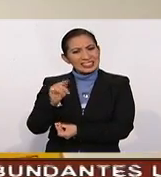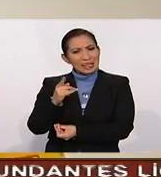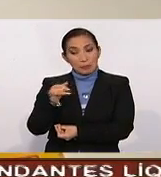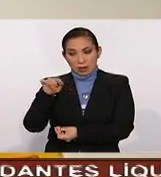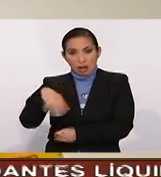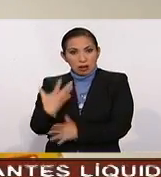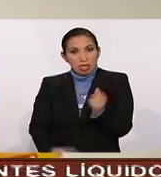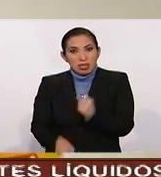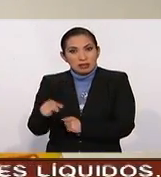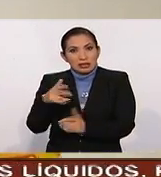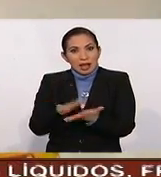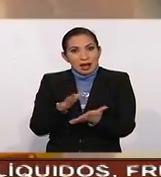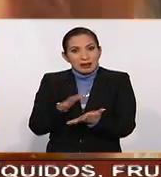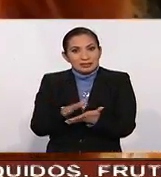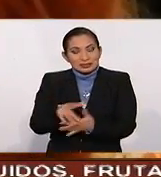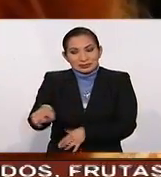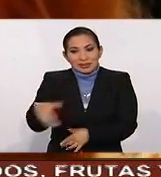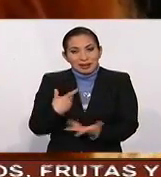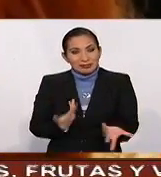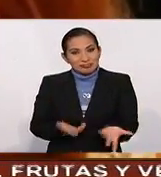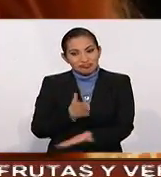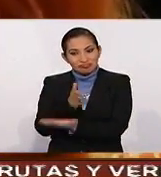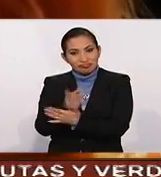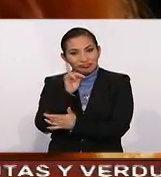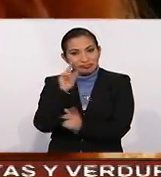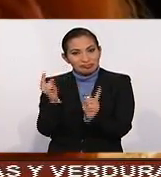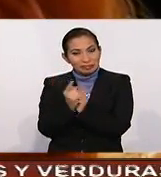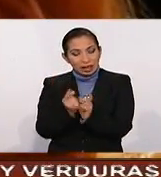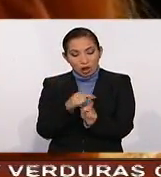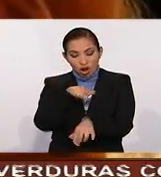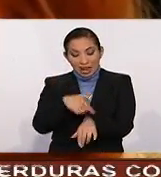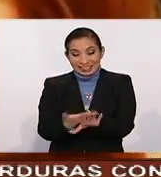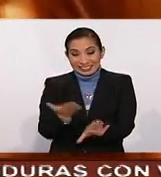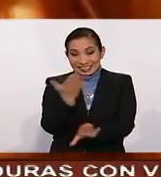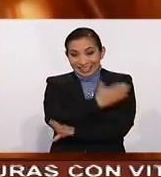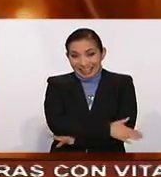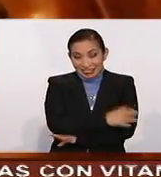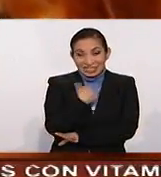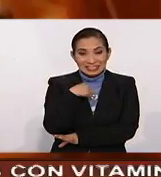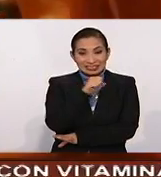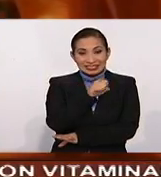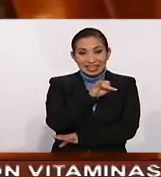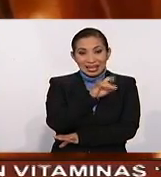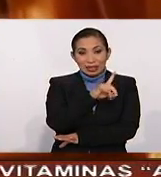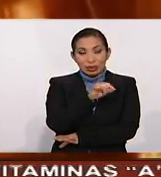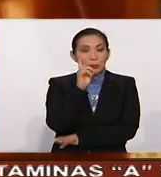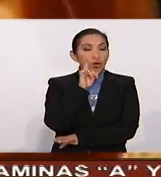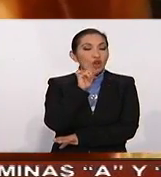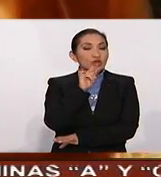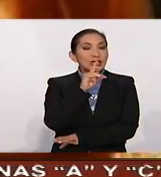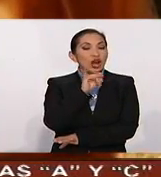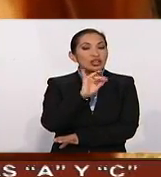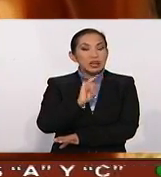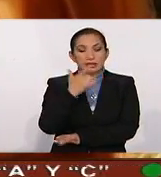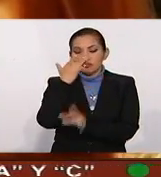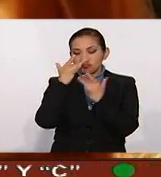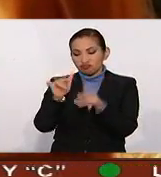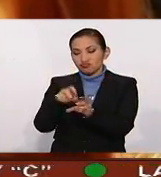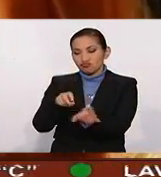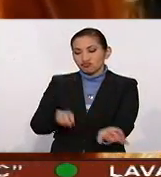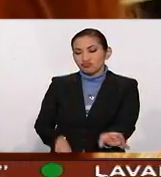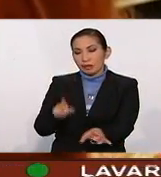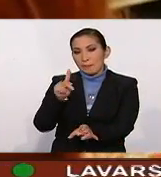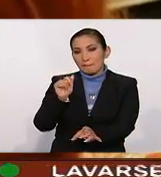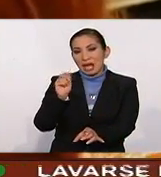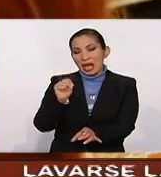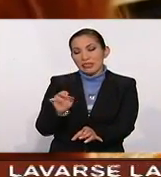se encontraba prófugo de la justicia. Por cierto, horas antes de ser llevada al Aceido, Lucero Sánchez presentó su renuncia al grupo